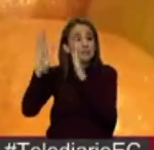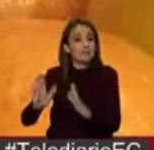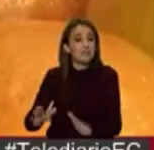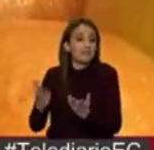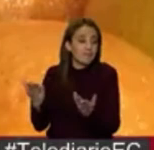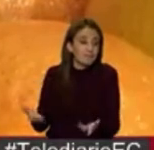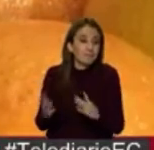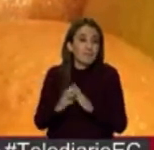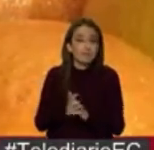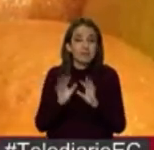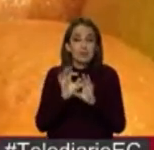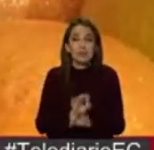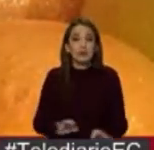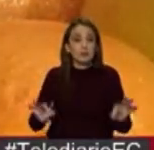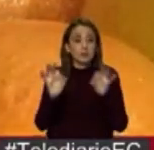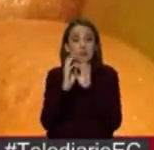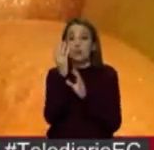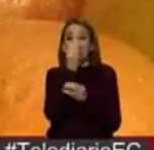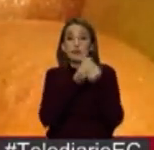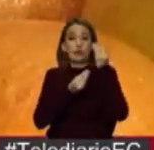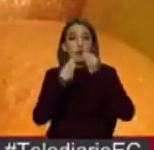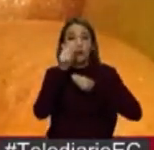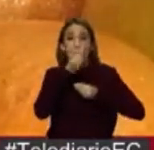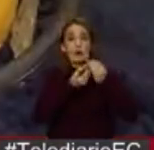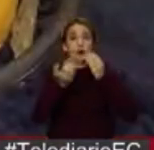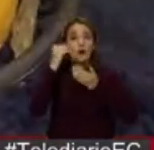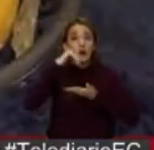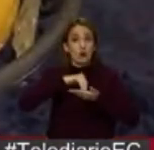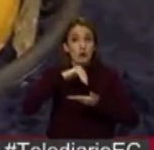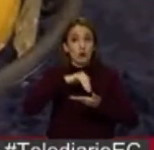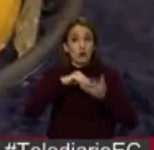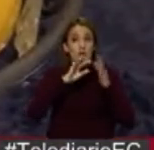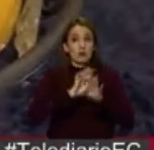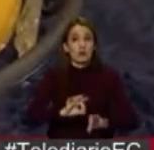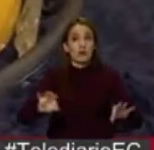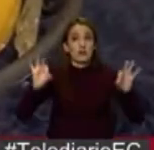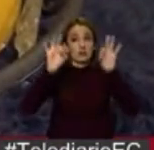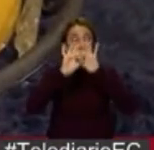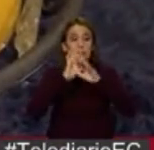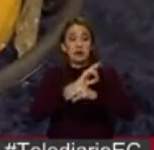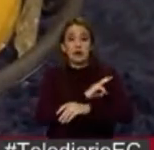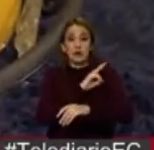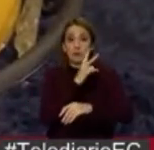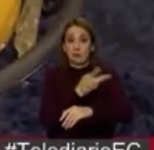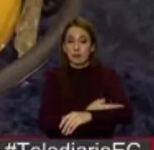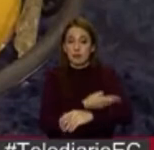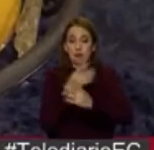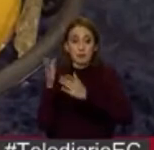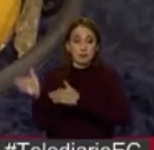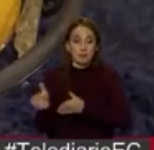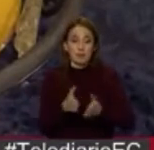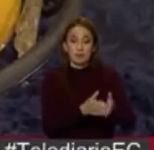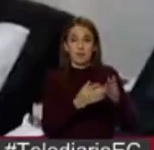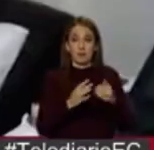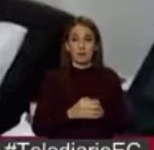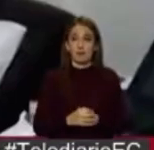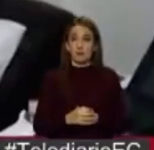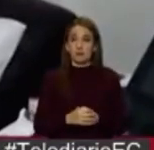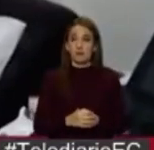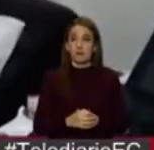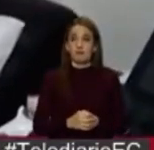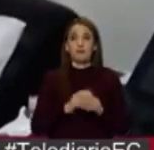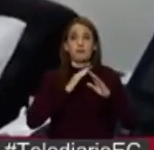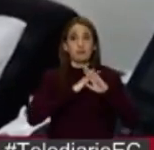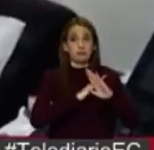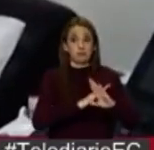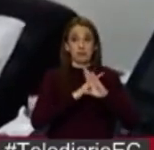necesario, indica, consumir alimentos que permitan recuperar esta valiosa vitamina que incide directamente en el sistema inmunológico, defensa